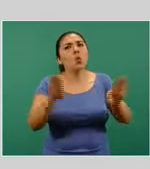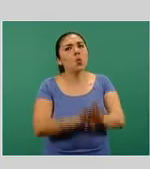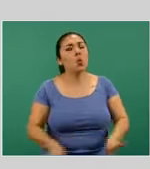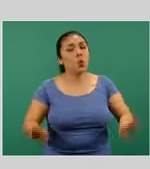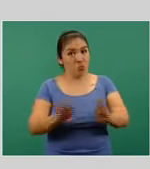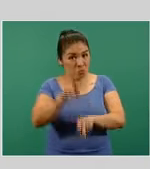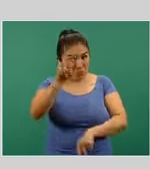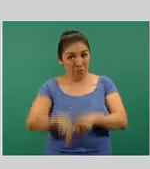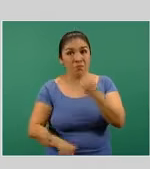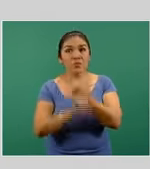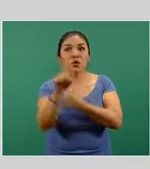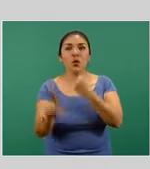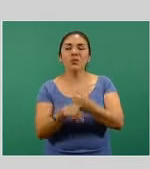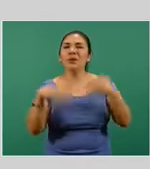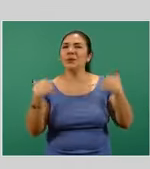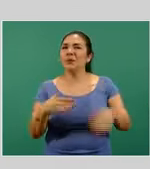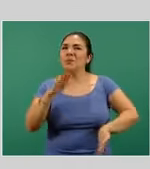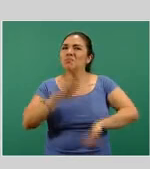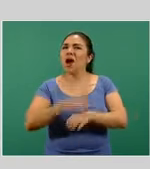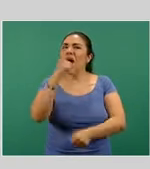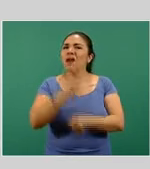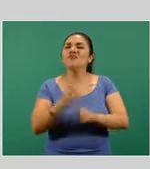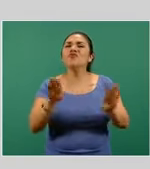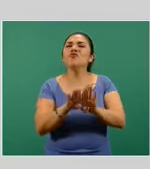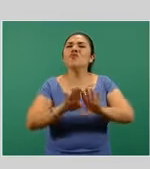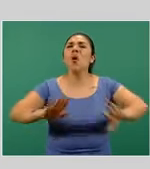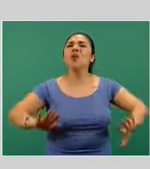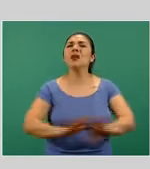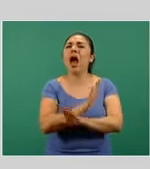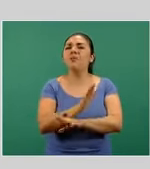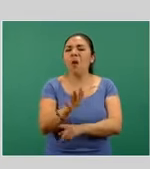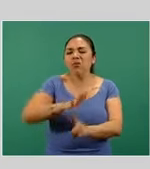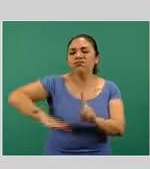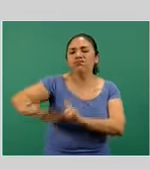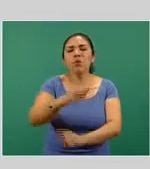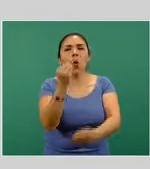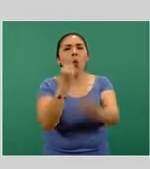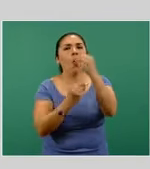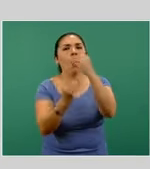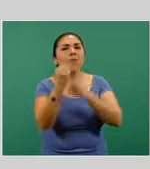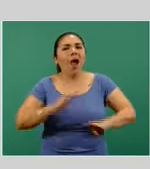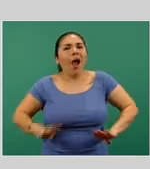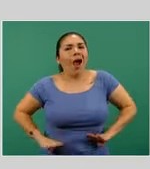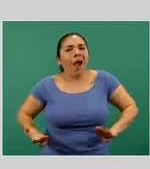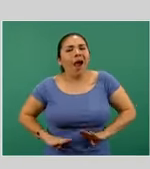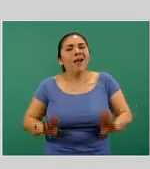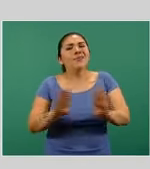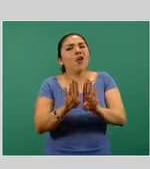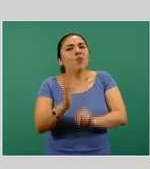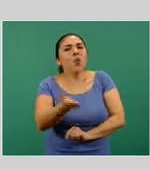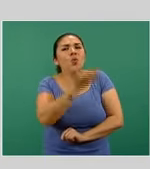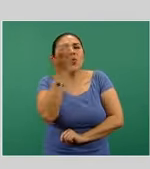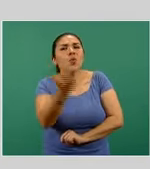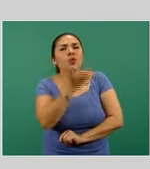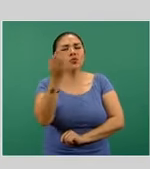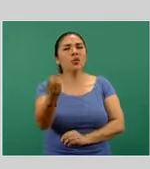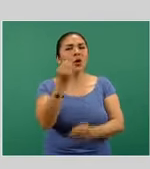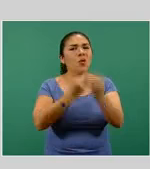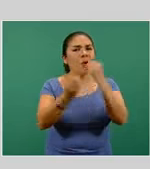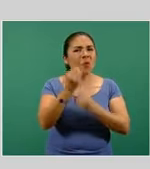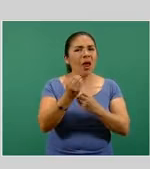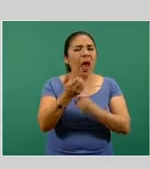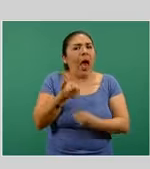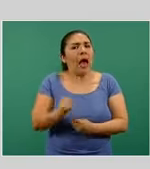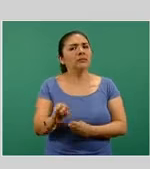Es un problema que está muy asociado al cambio en el ambiente alimentario, a la forma en la que comemos y a la forma en la que